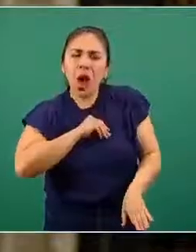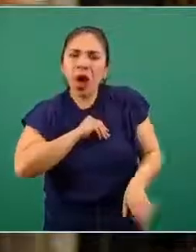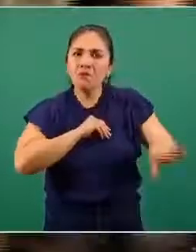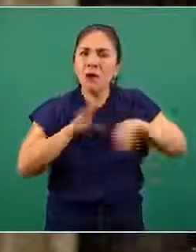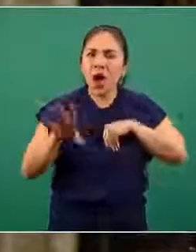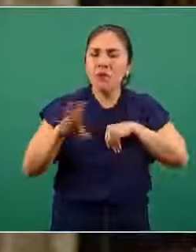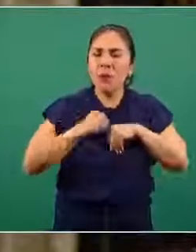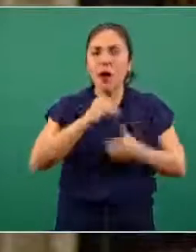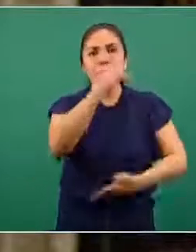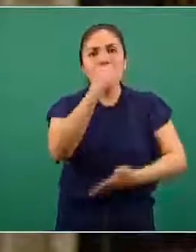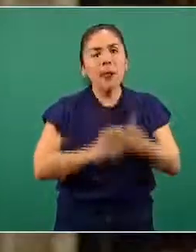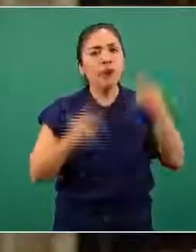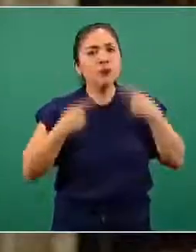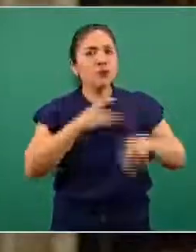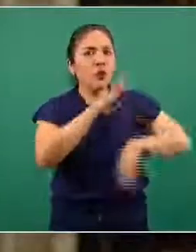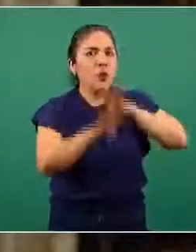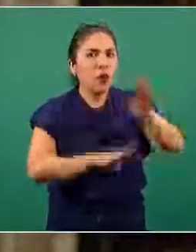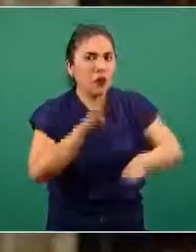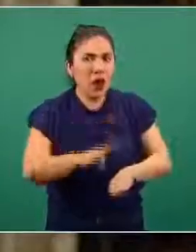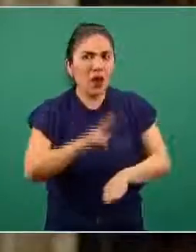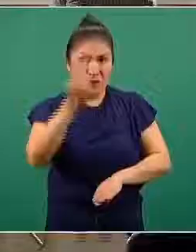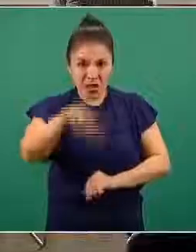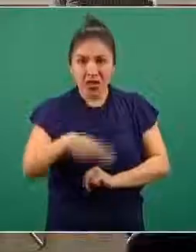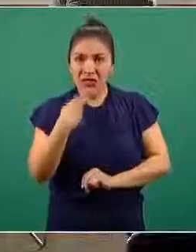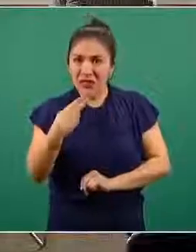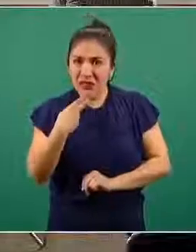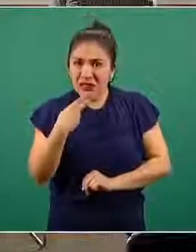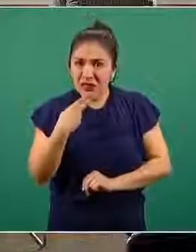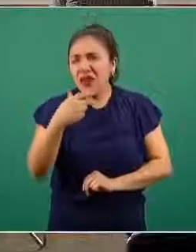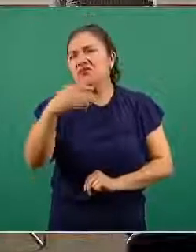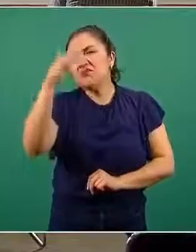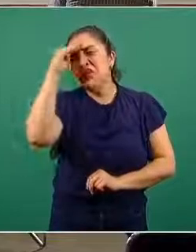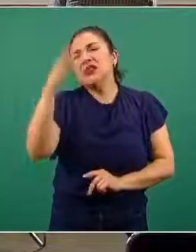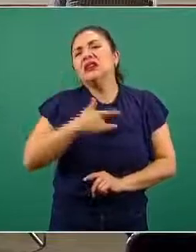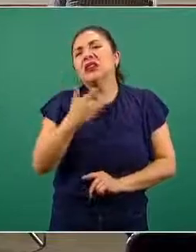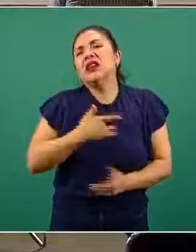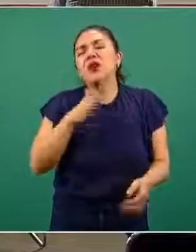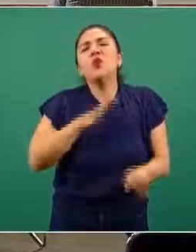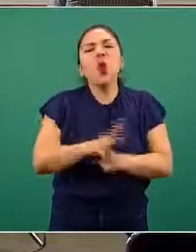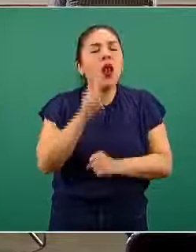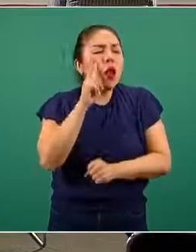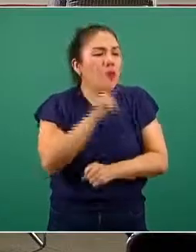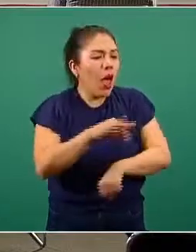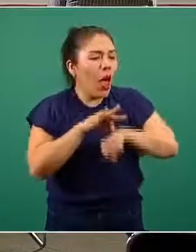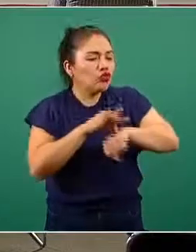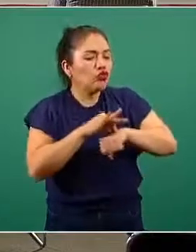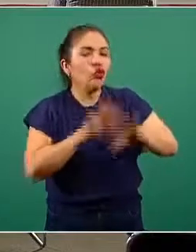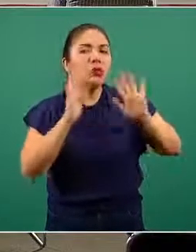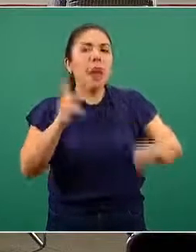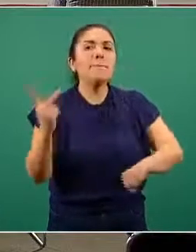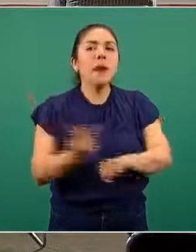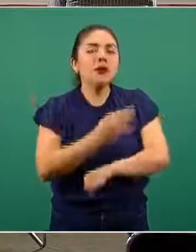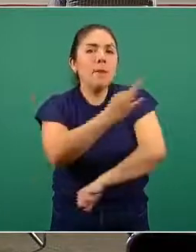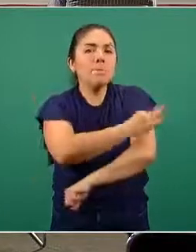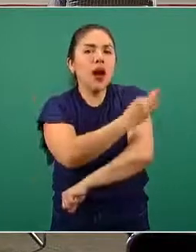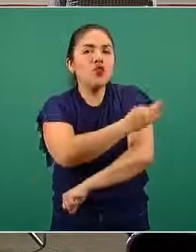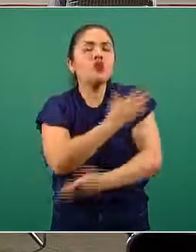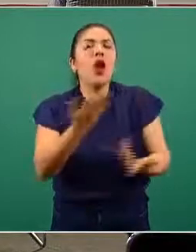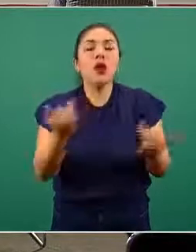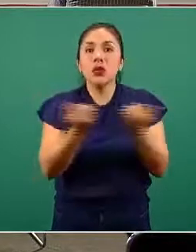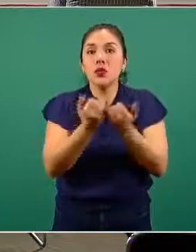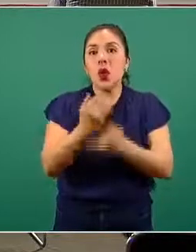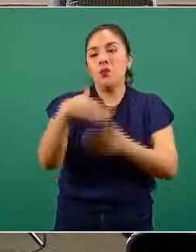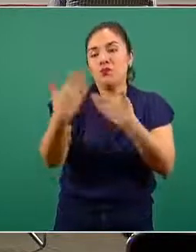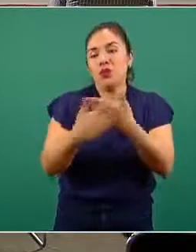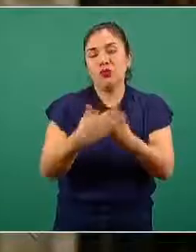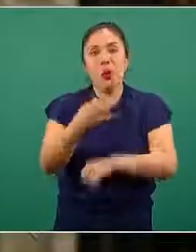la mortandad en el personal médico, sí ha ayudado hasta a estas alturas. ¿Qué resultados se tienen con respecto a eso? Y pues en este caso también los adultos